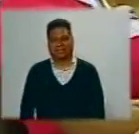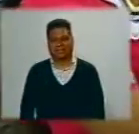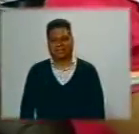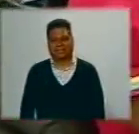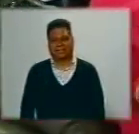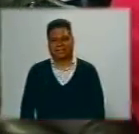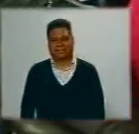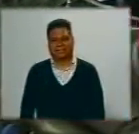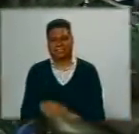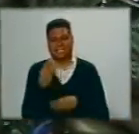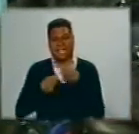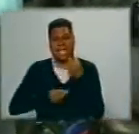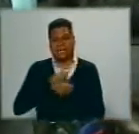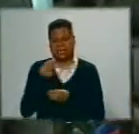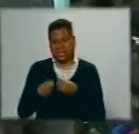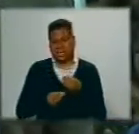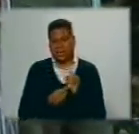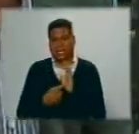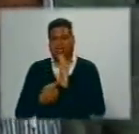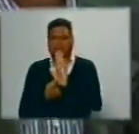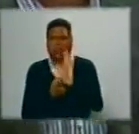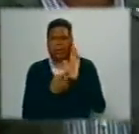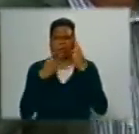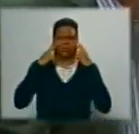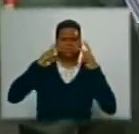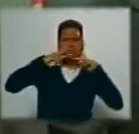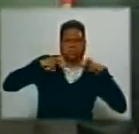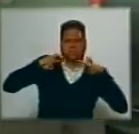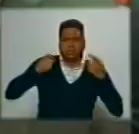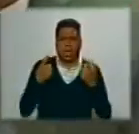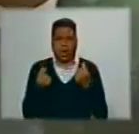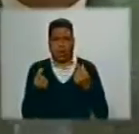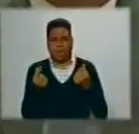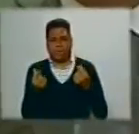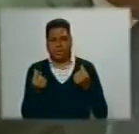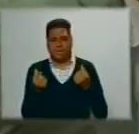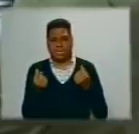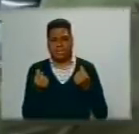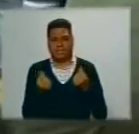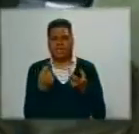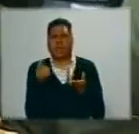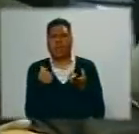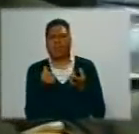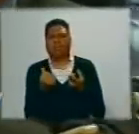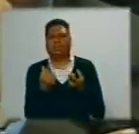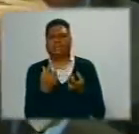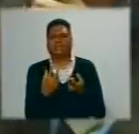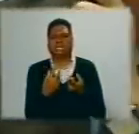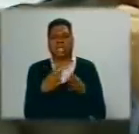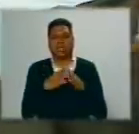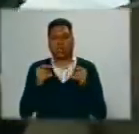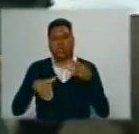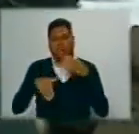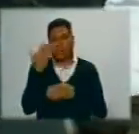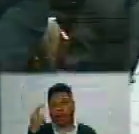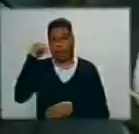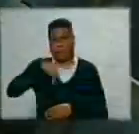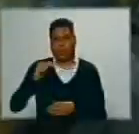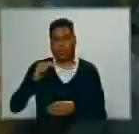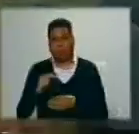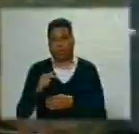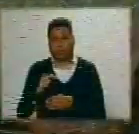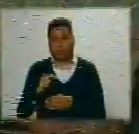de trascender estratégicamente de la economía rentista, del modelo económico